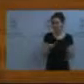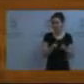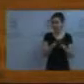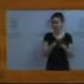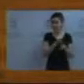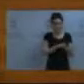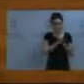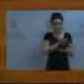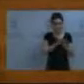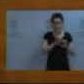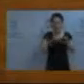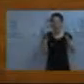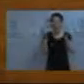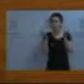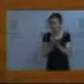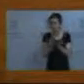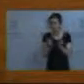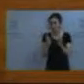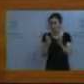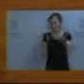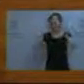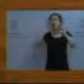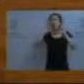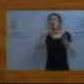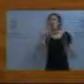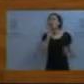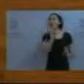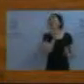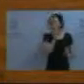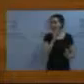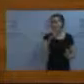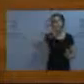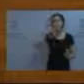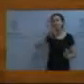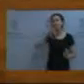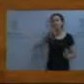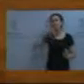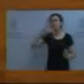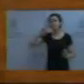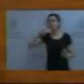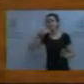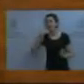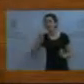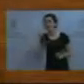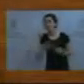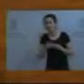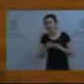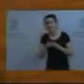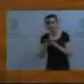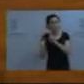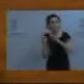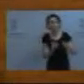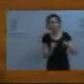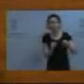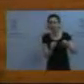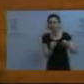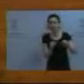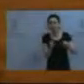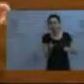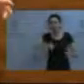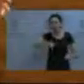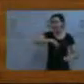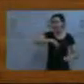conspiración mundial judeomasónica que impide el desarrollo de la investigación de los usos del cannabis? Hombre, no